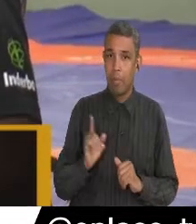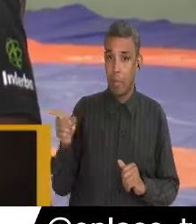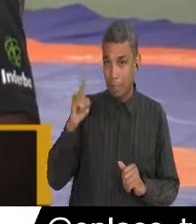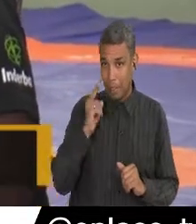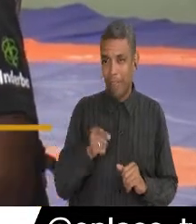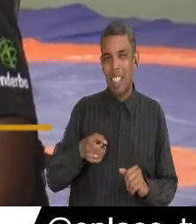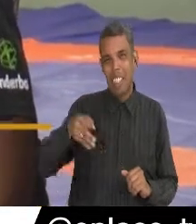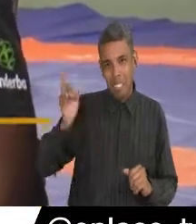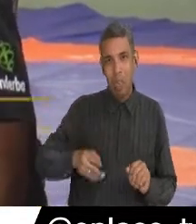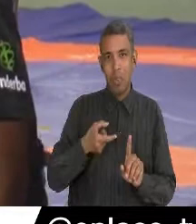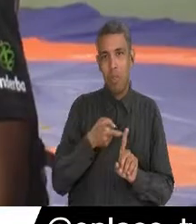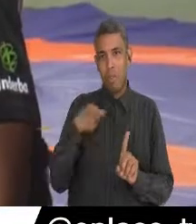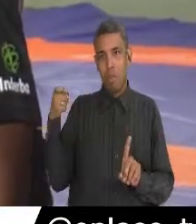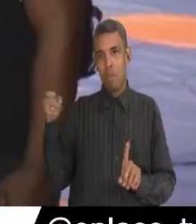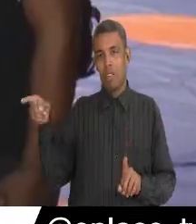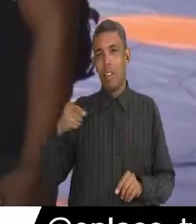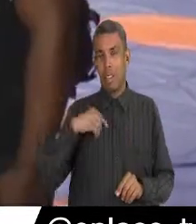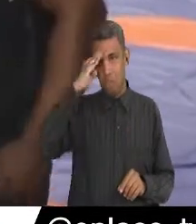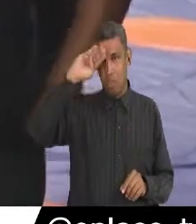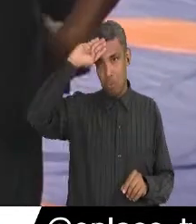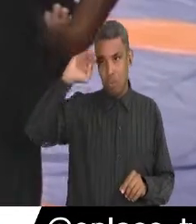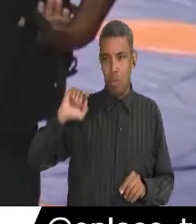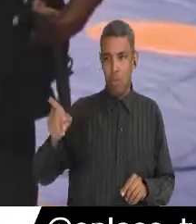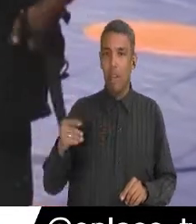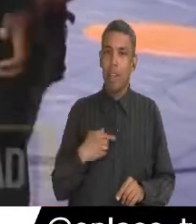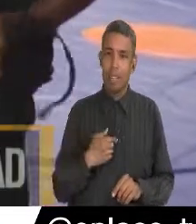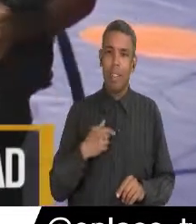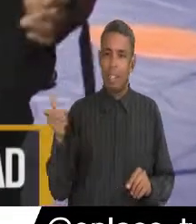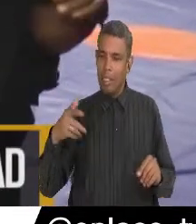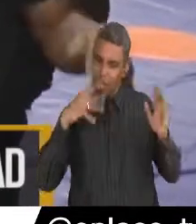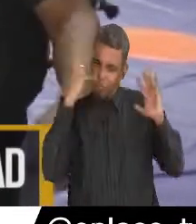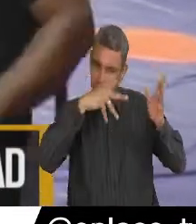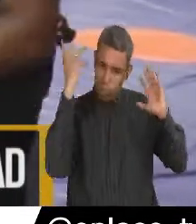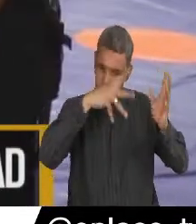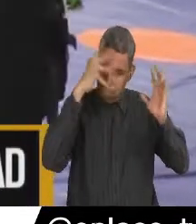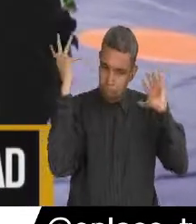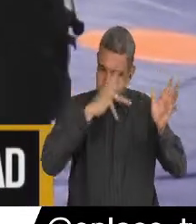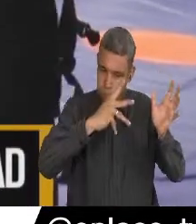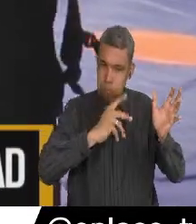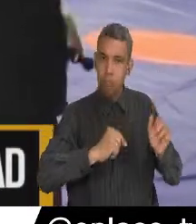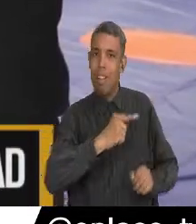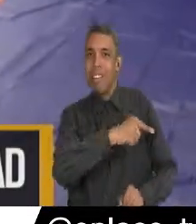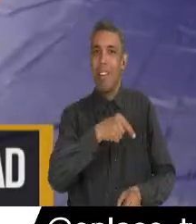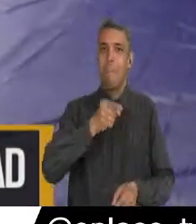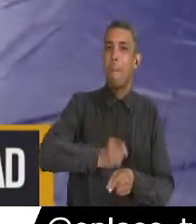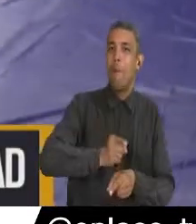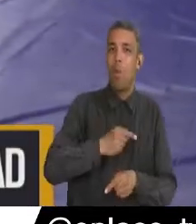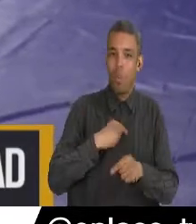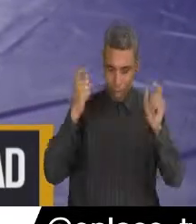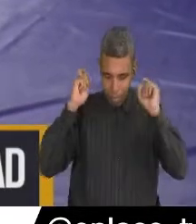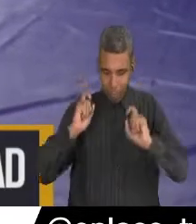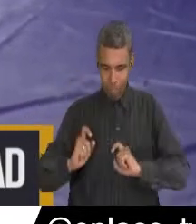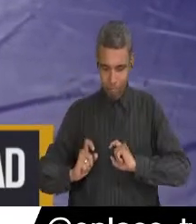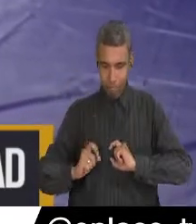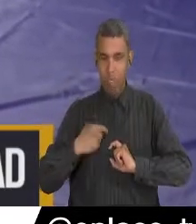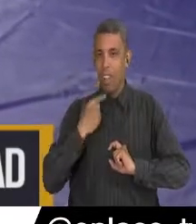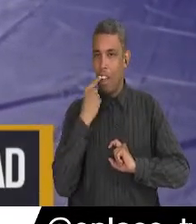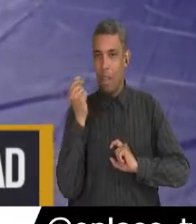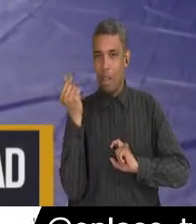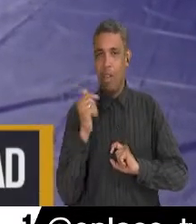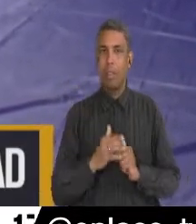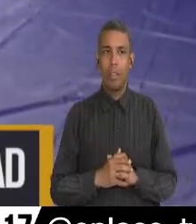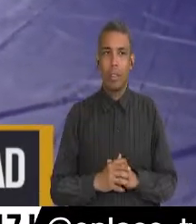grecorromana, quien trabajó fuertemente con Sergio Camaño para alcanzar los objetivos de traer una medalla para esta ciudad. La lucha grecorromana